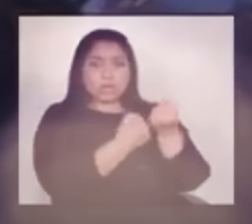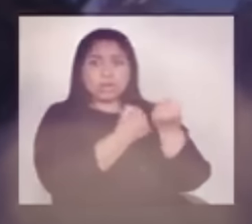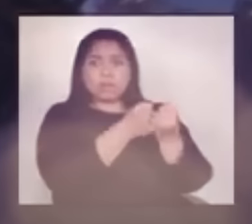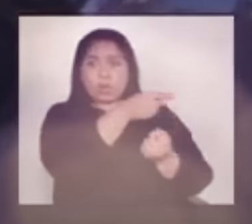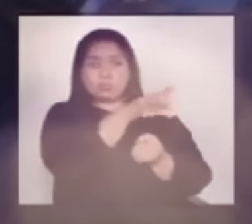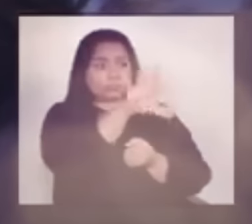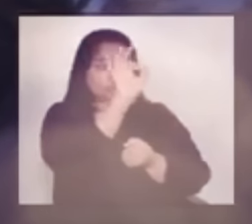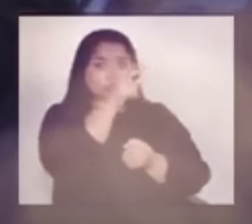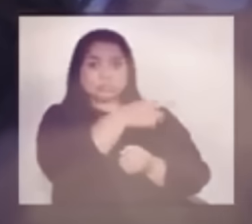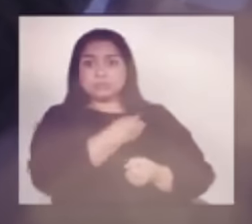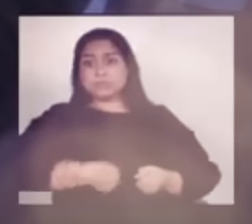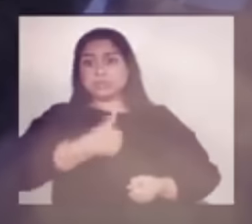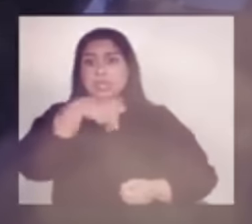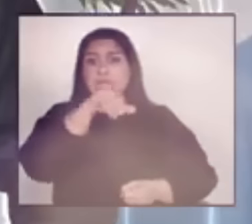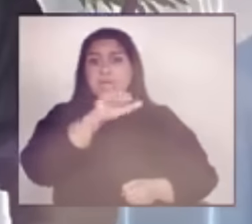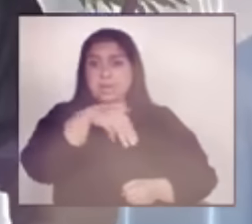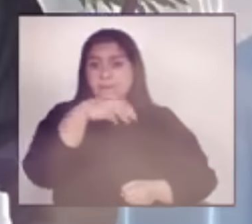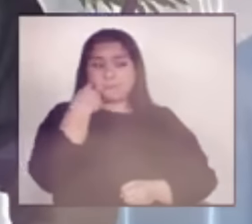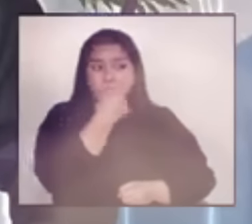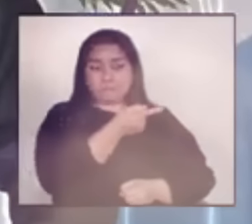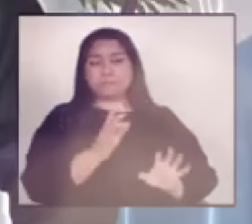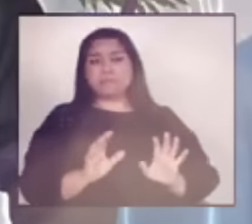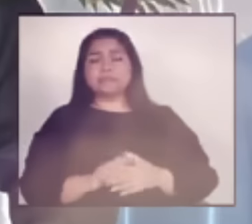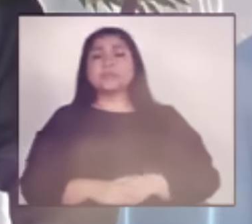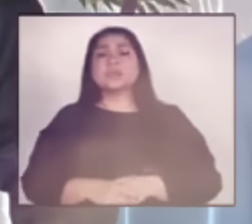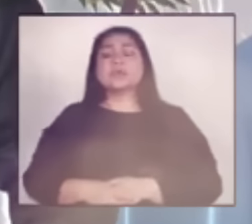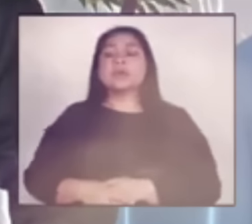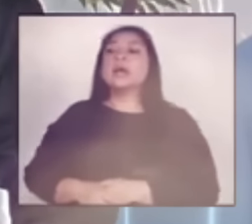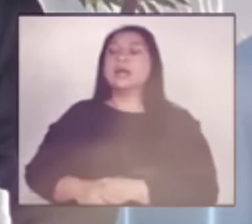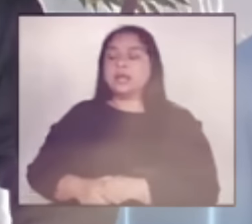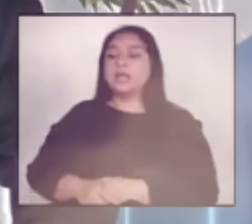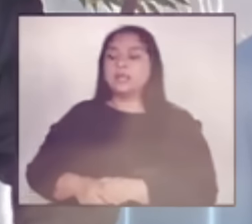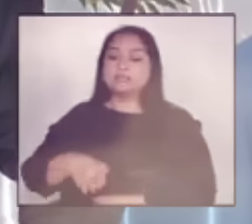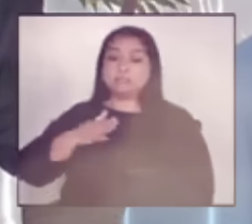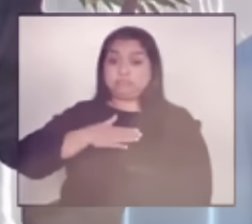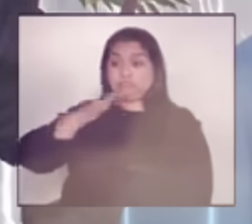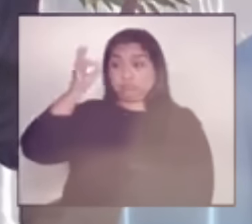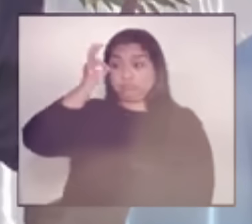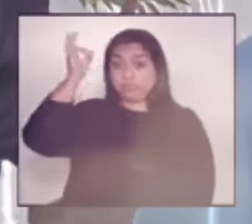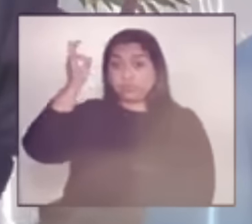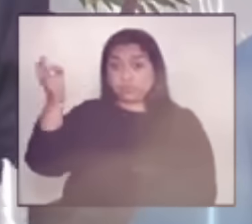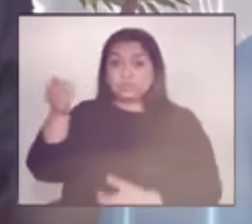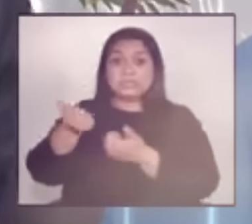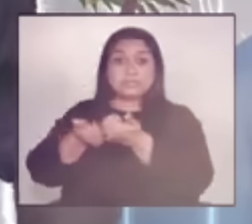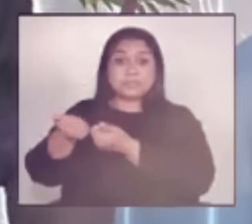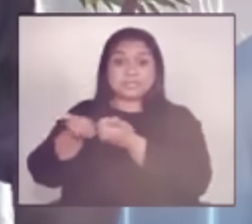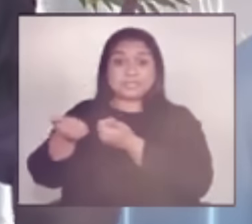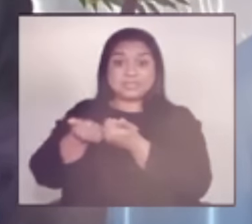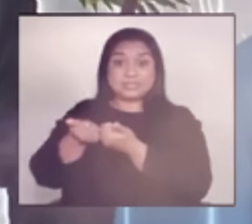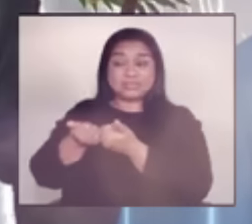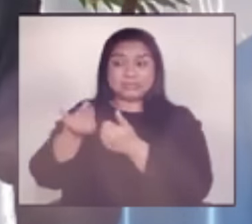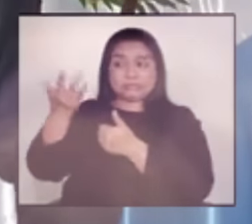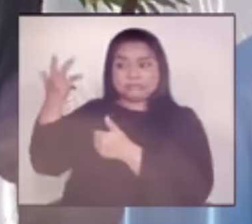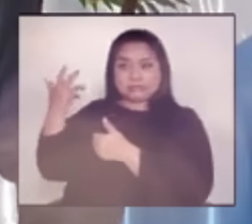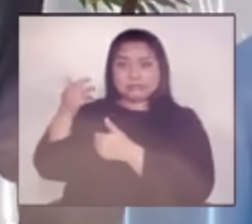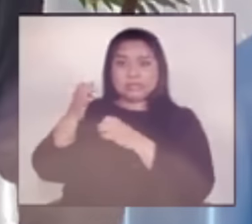el presidente de la ANAM. Mire, mi opinión sobre la administración de quien fuera ministro